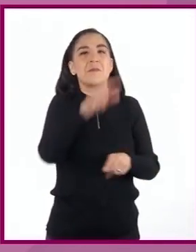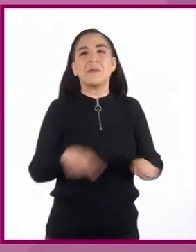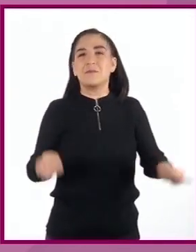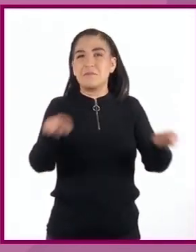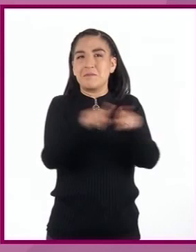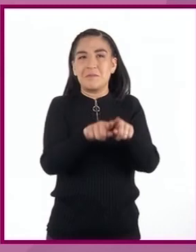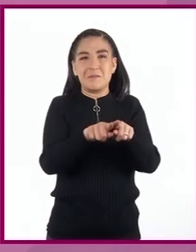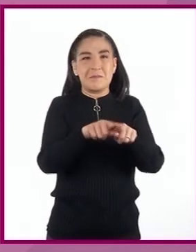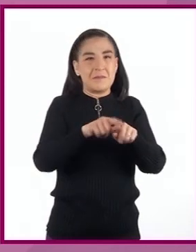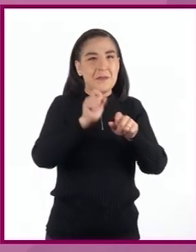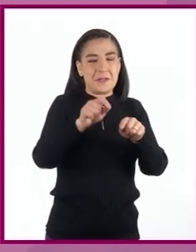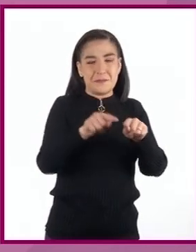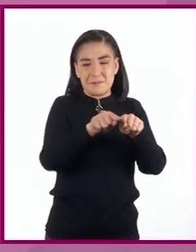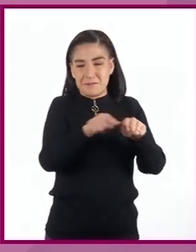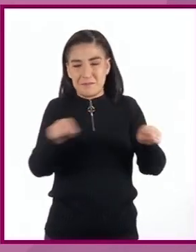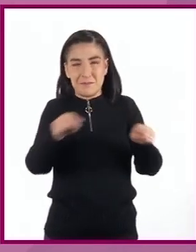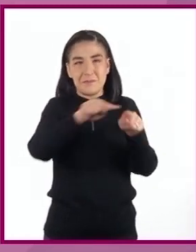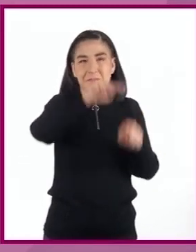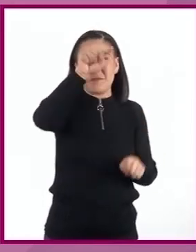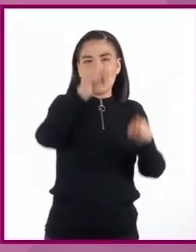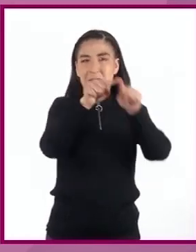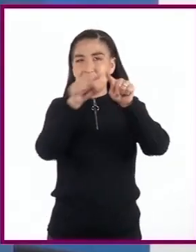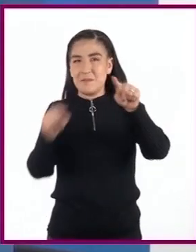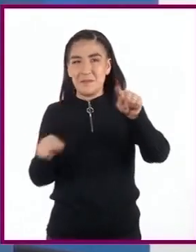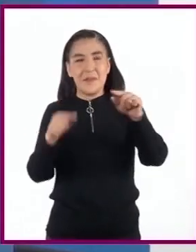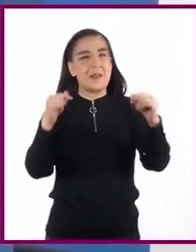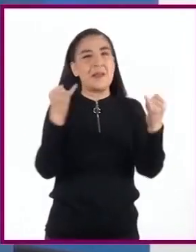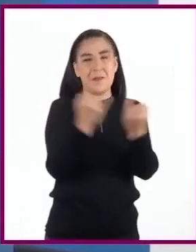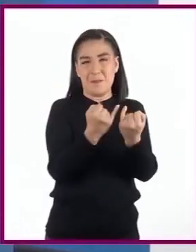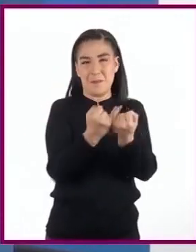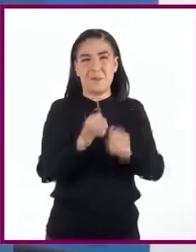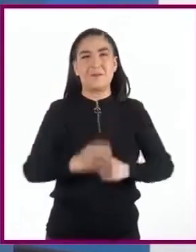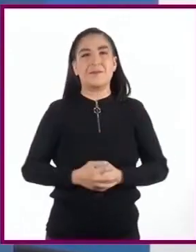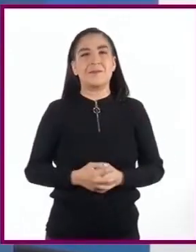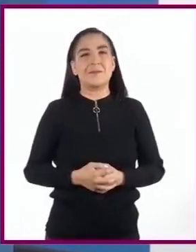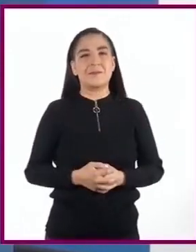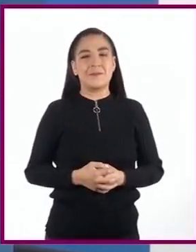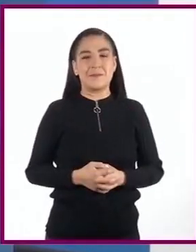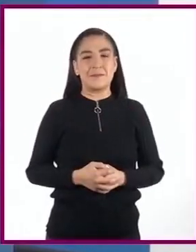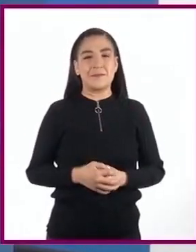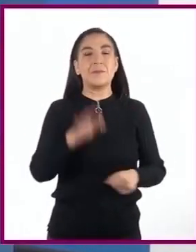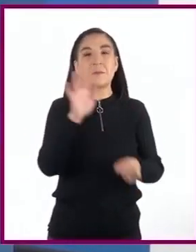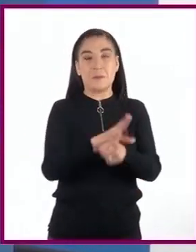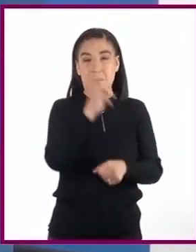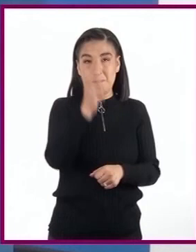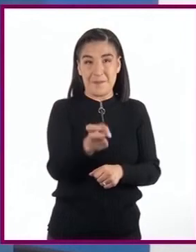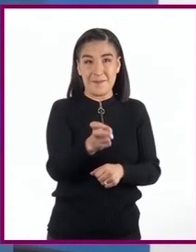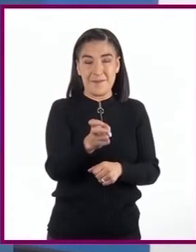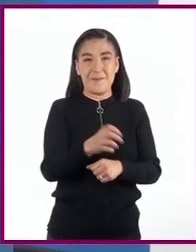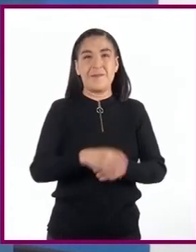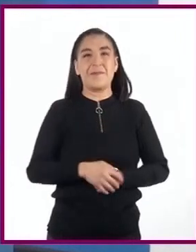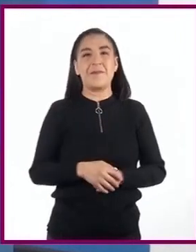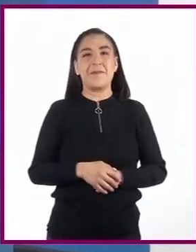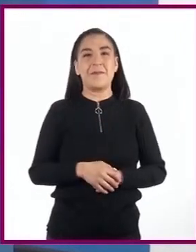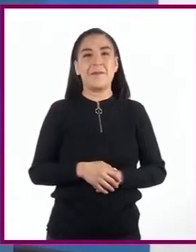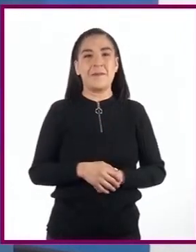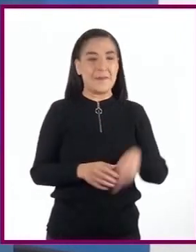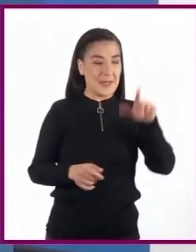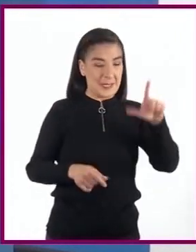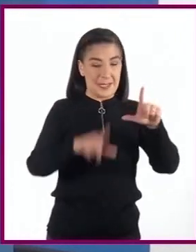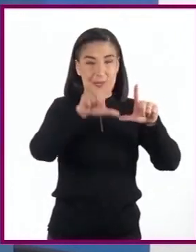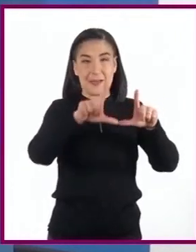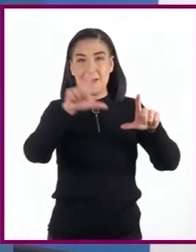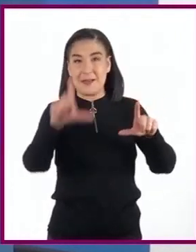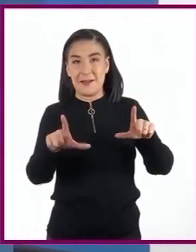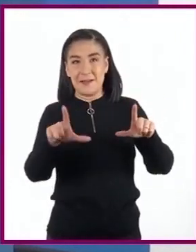la misma longitud entre sus lados correspondientes. Por lo tanto, el criterio